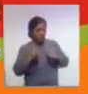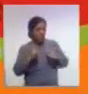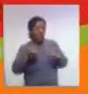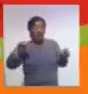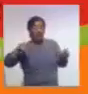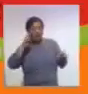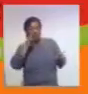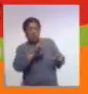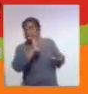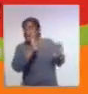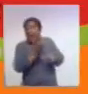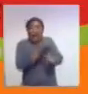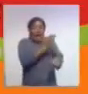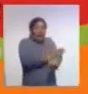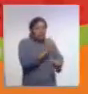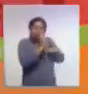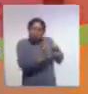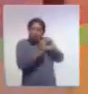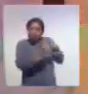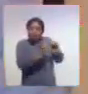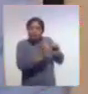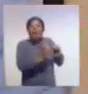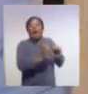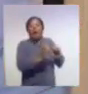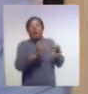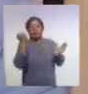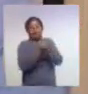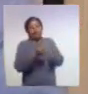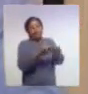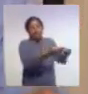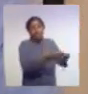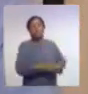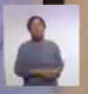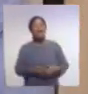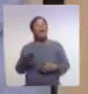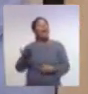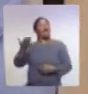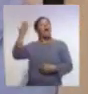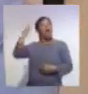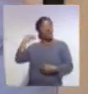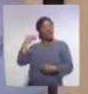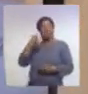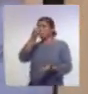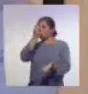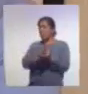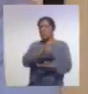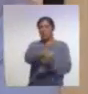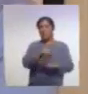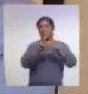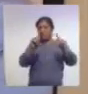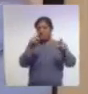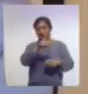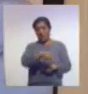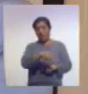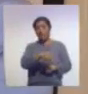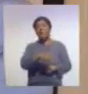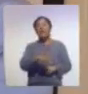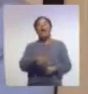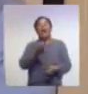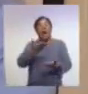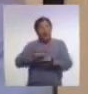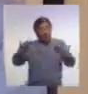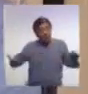idoneidad, solamente, por ejemplo, los que emitía Tlaxcala tenían validez en Tlaxcala. Okay. Ahora, los que emita Tlaxcala tendrán validez en todo el territorio